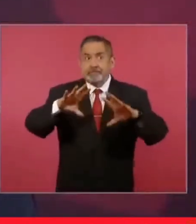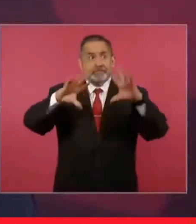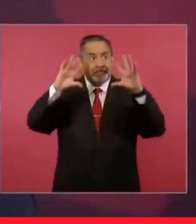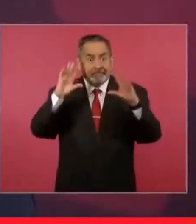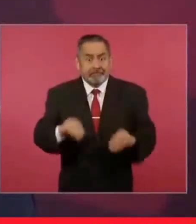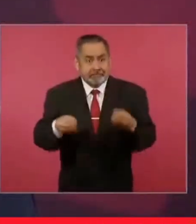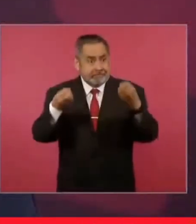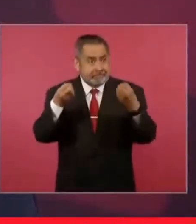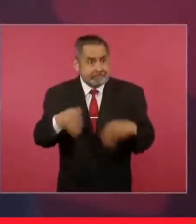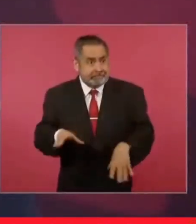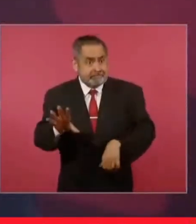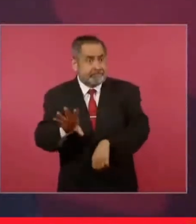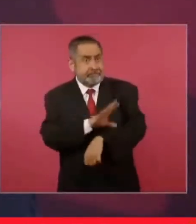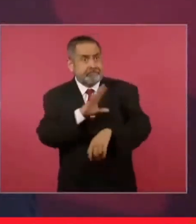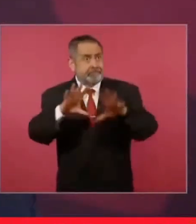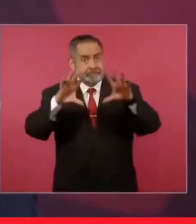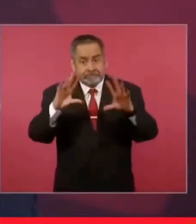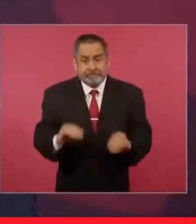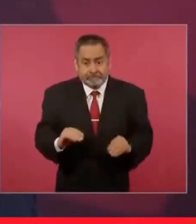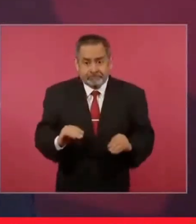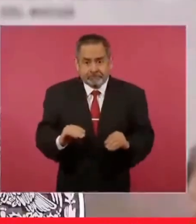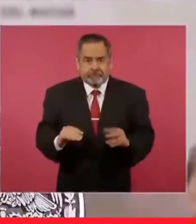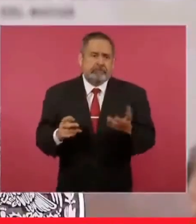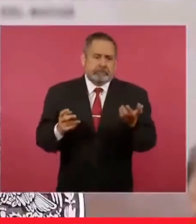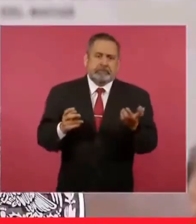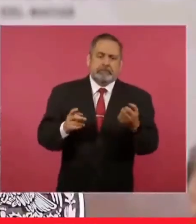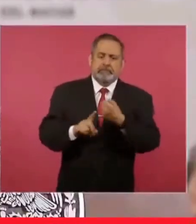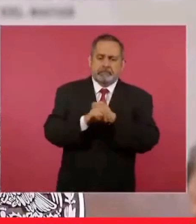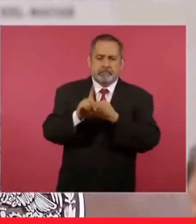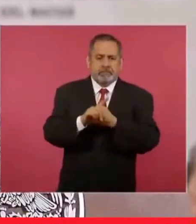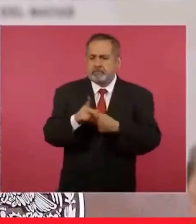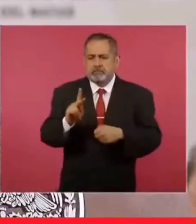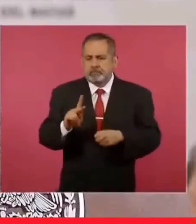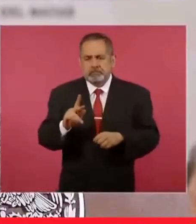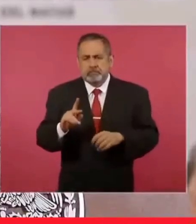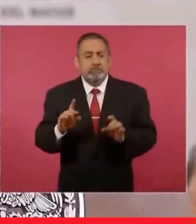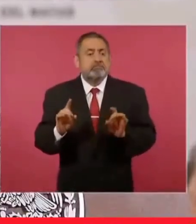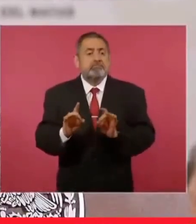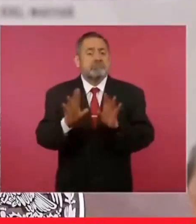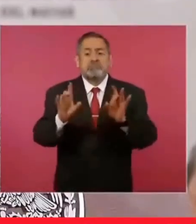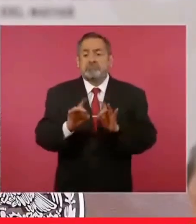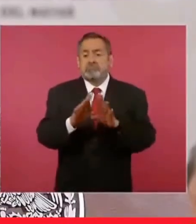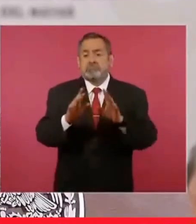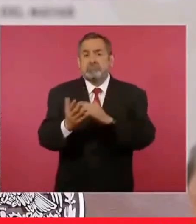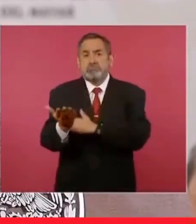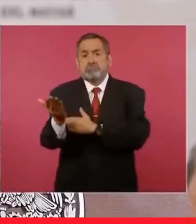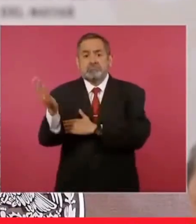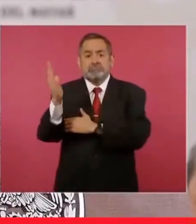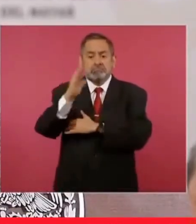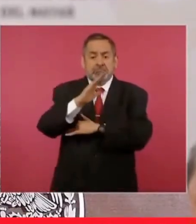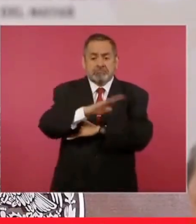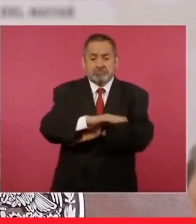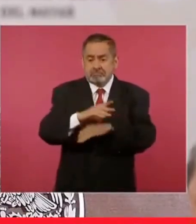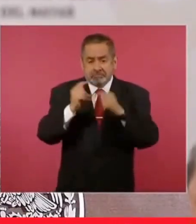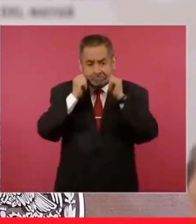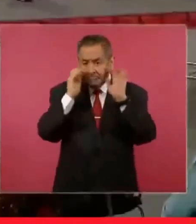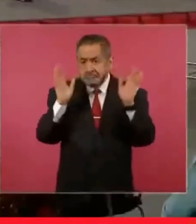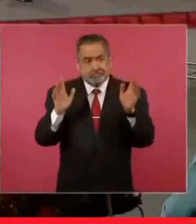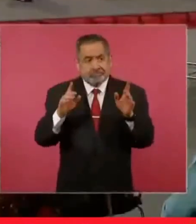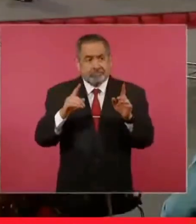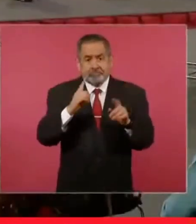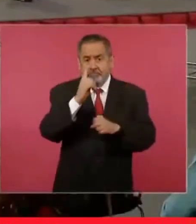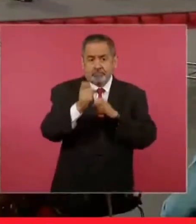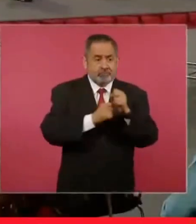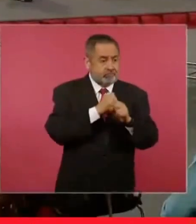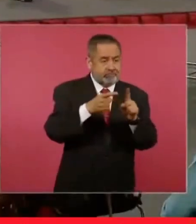consumidores por la falta de fluido eléctrico, que puede ocurrir en cualquier momento del día, en cualquier estación del año,